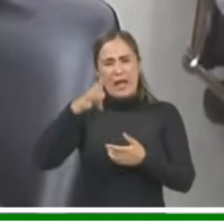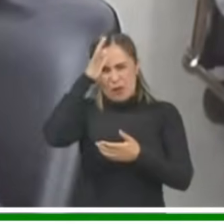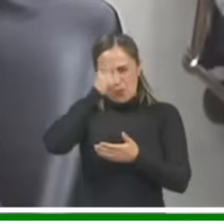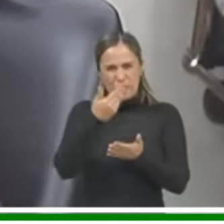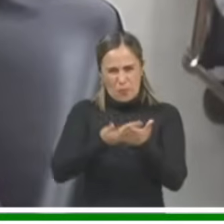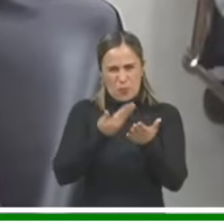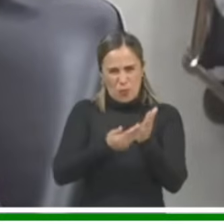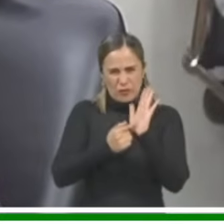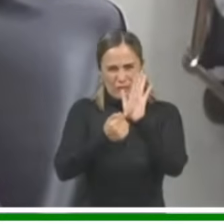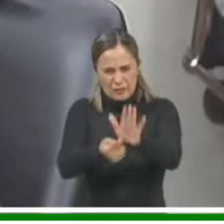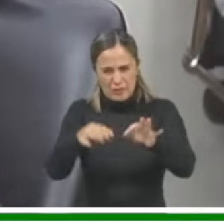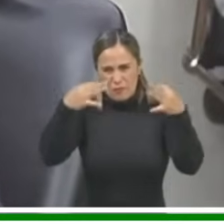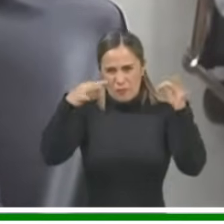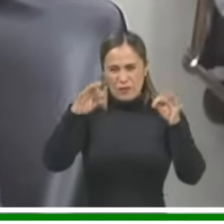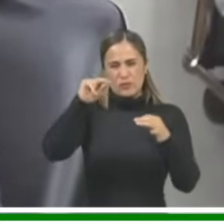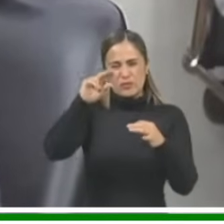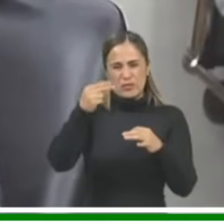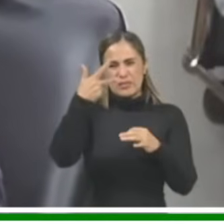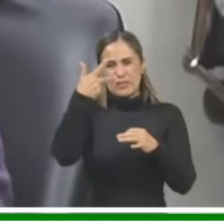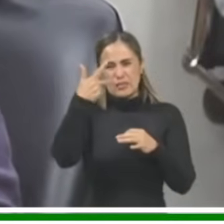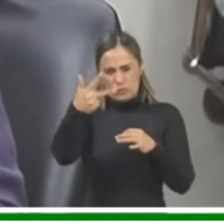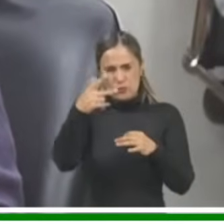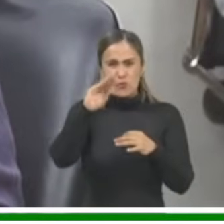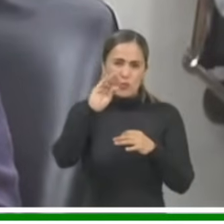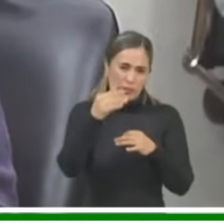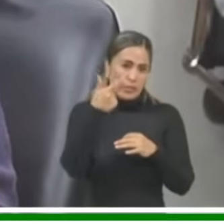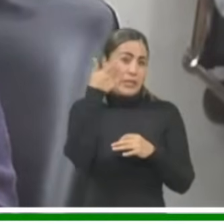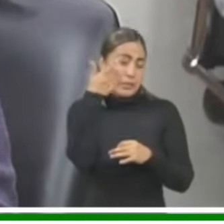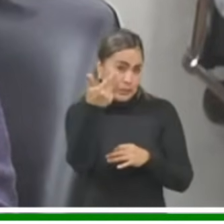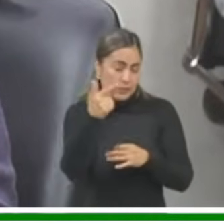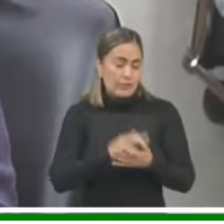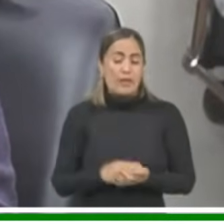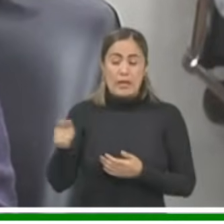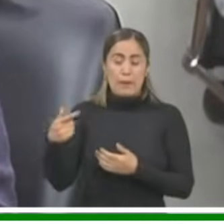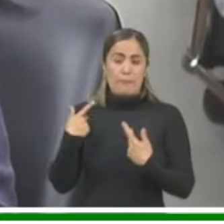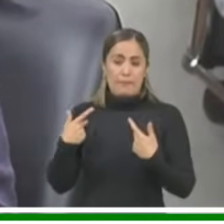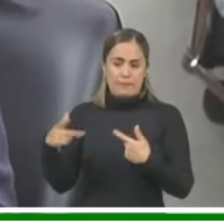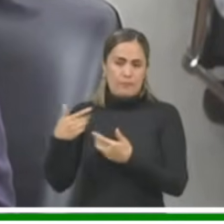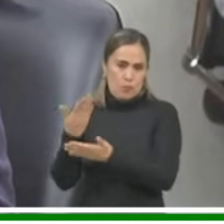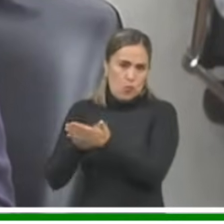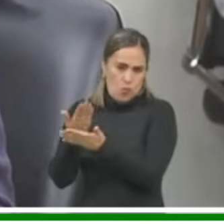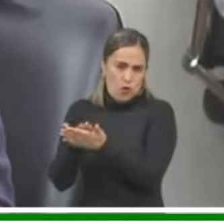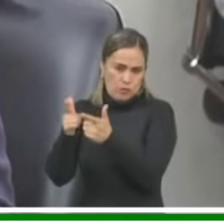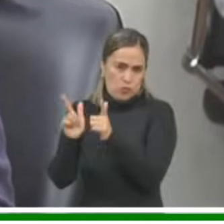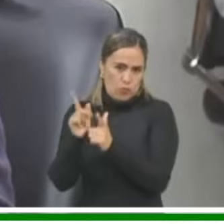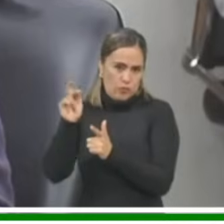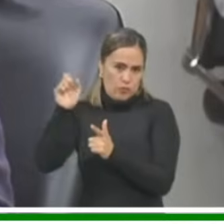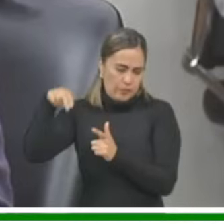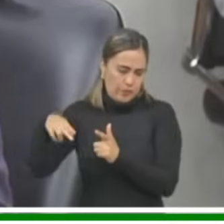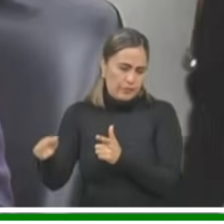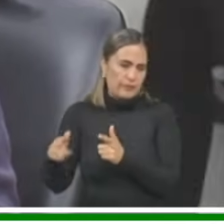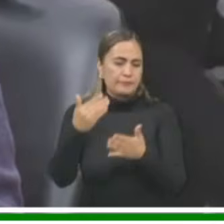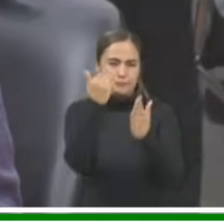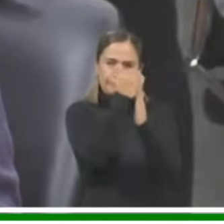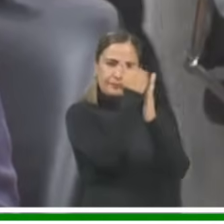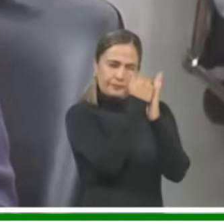Consejo, fojas 88 y 97, el propio proponente señala que los